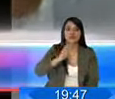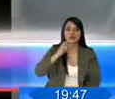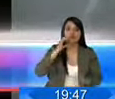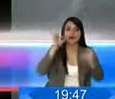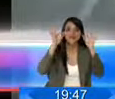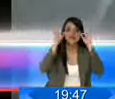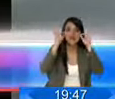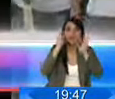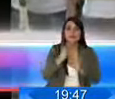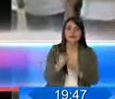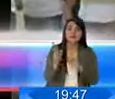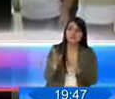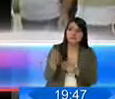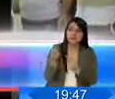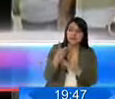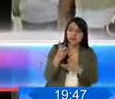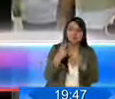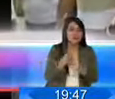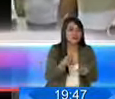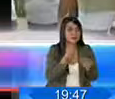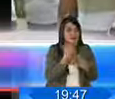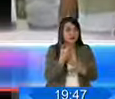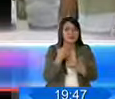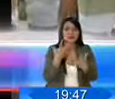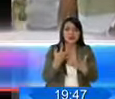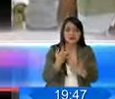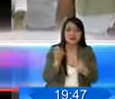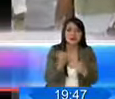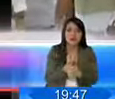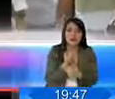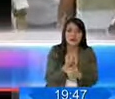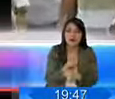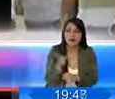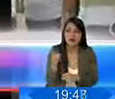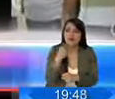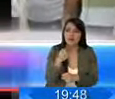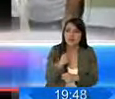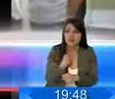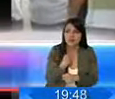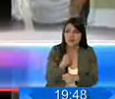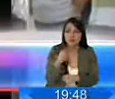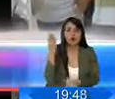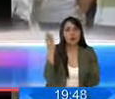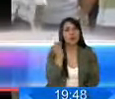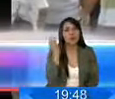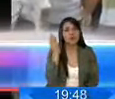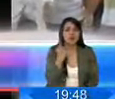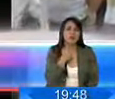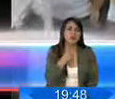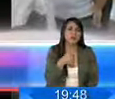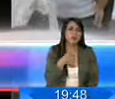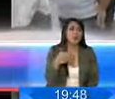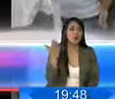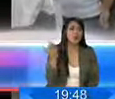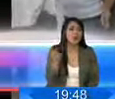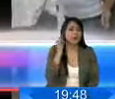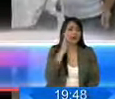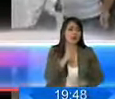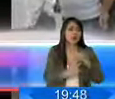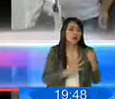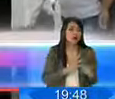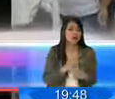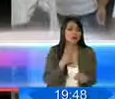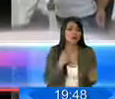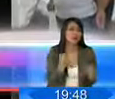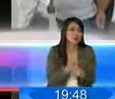cuadra le dicen lo mismo. Yo quiero un empleo, yo quiero un trabajo. O aquel jubilado que me dice, me jubilé hace 5 años, no